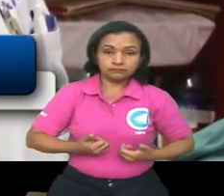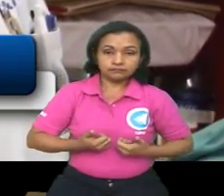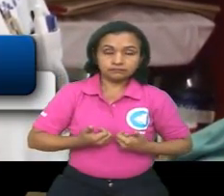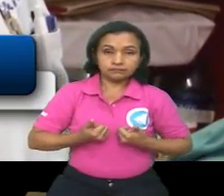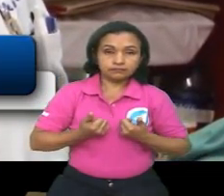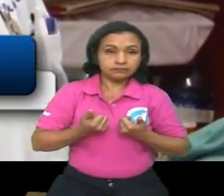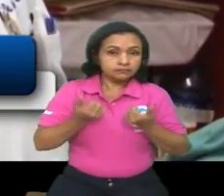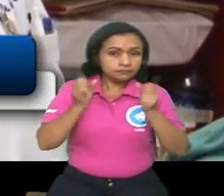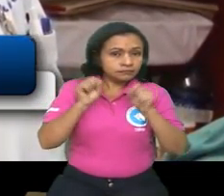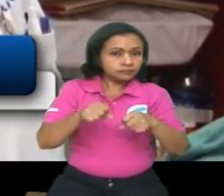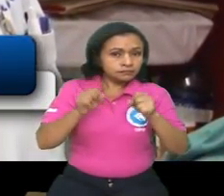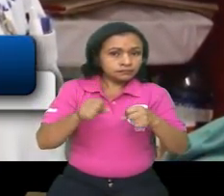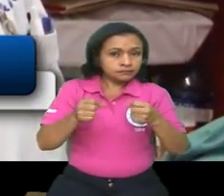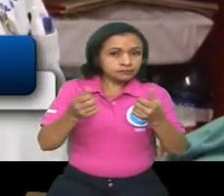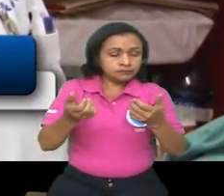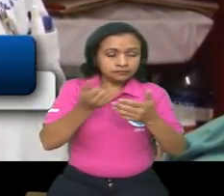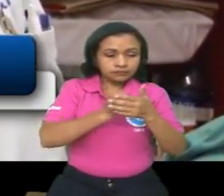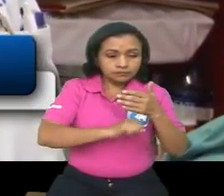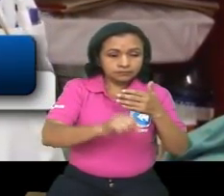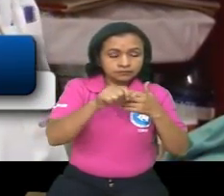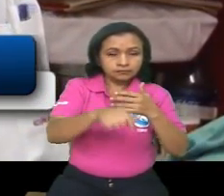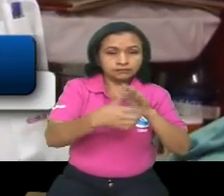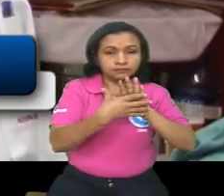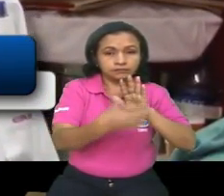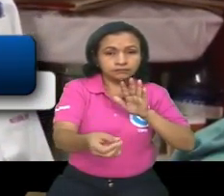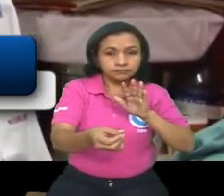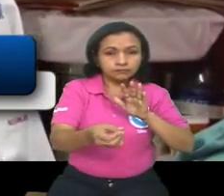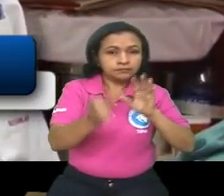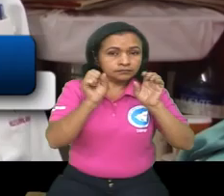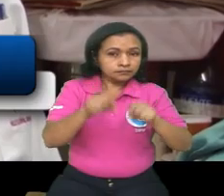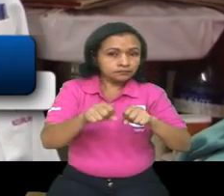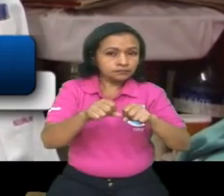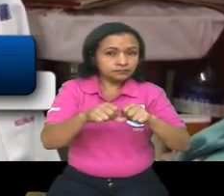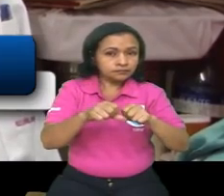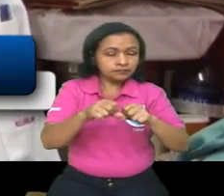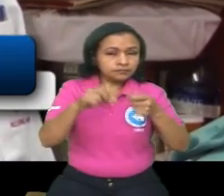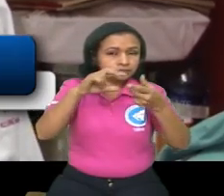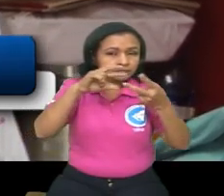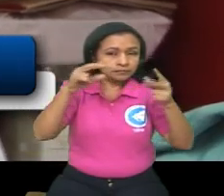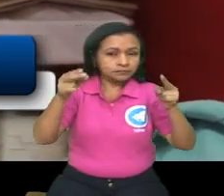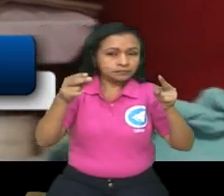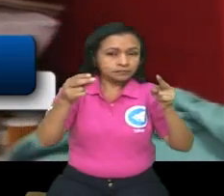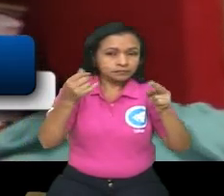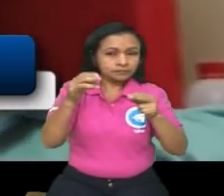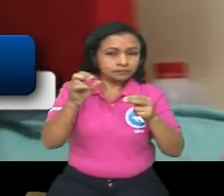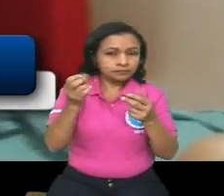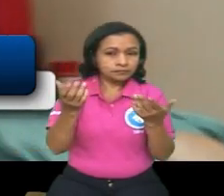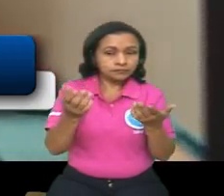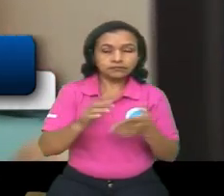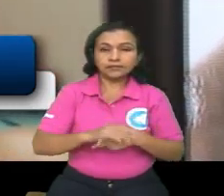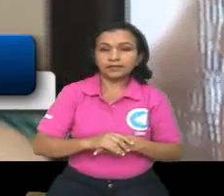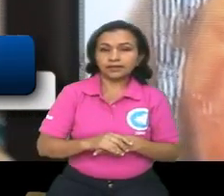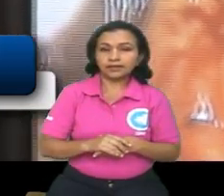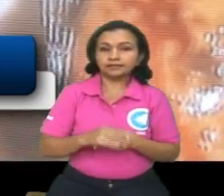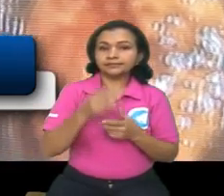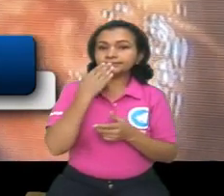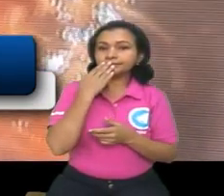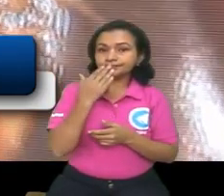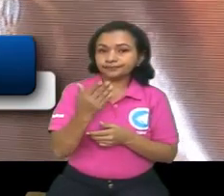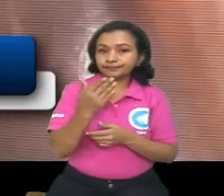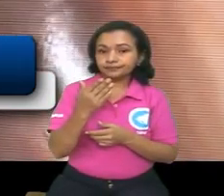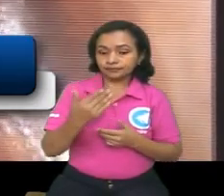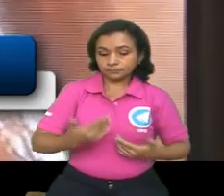cervicouterino, la hija va a tener cáncer, ¿tiene que ver los genes o no? Bueno, en el cáncer cervicouterino, a